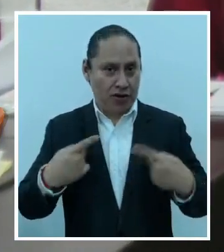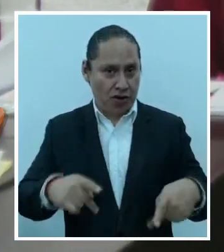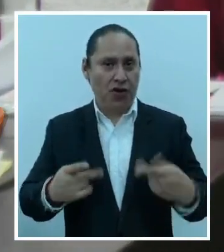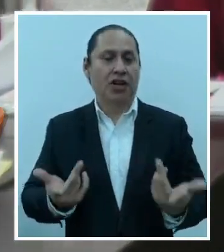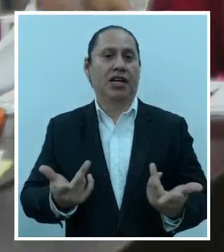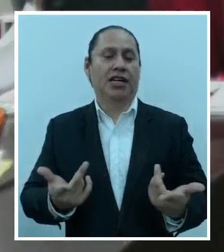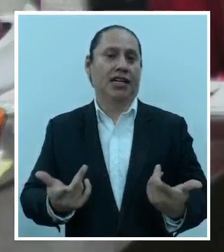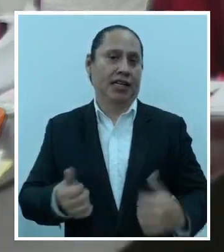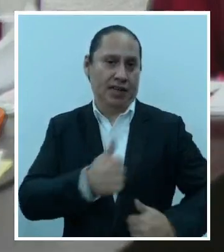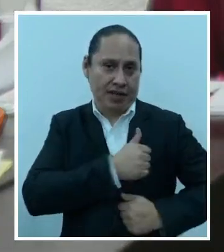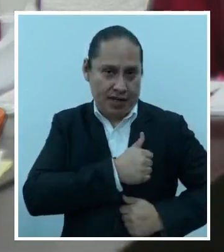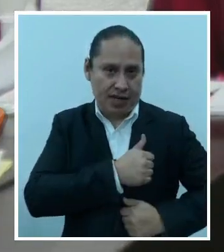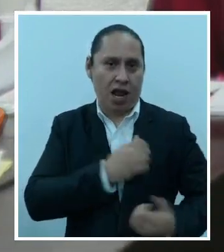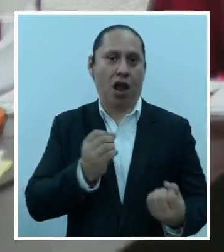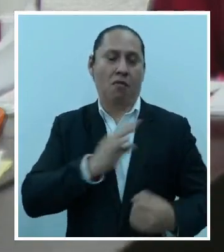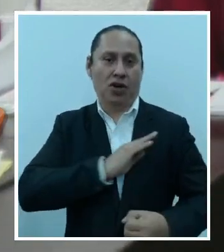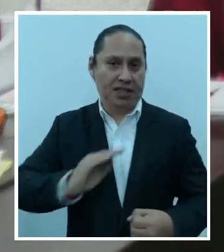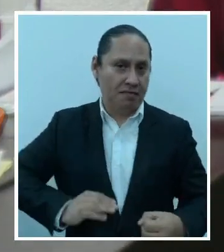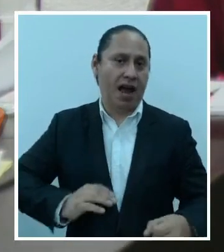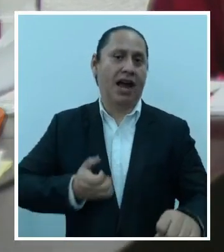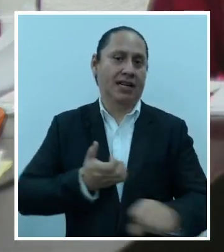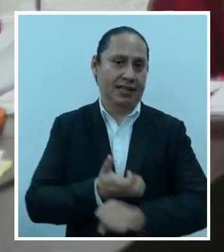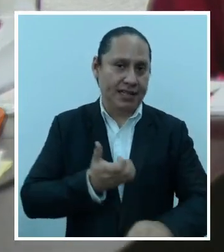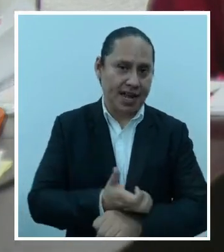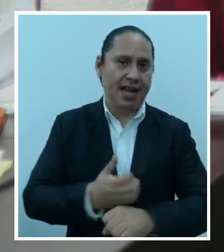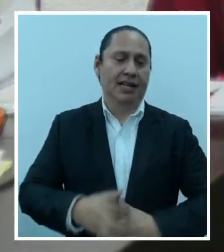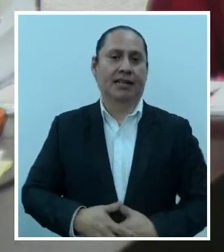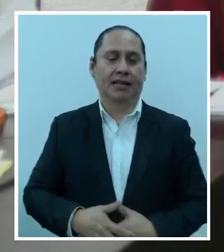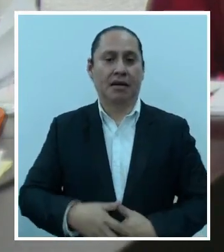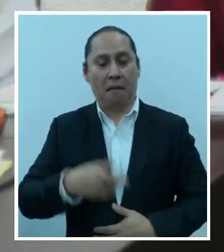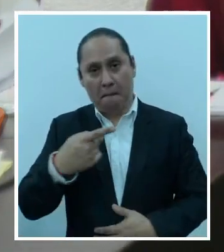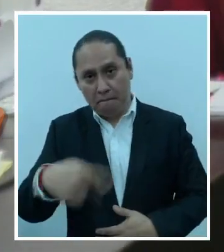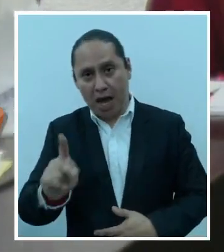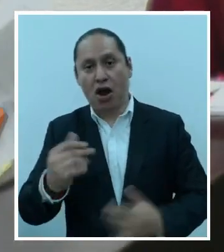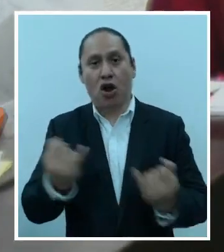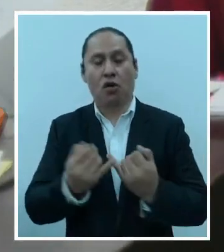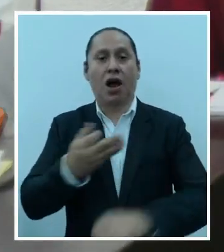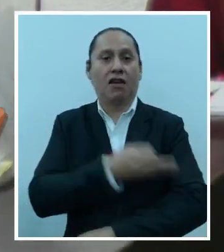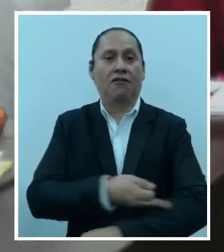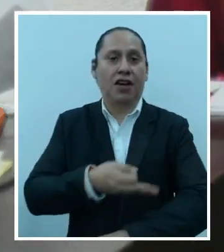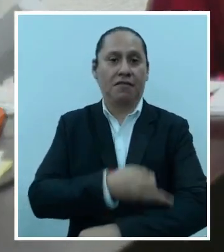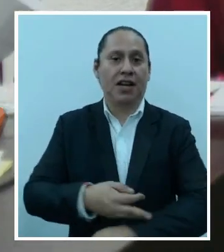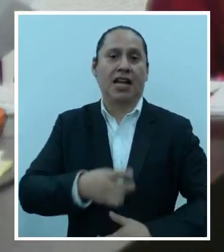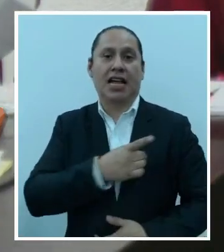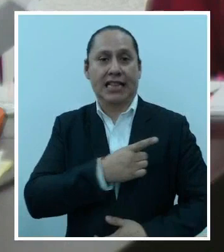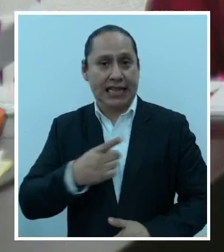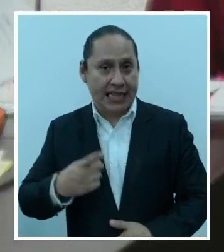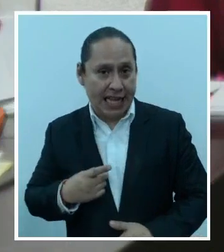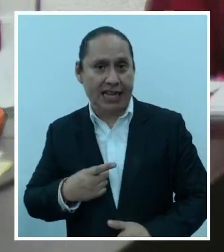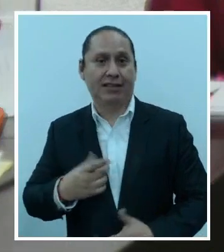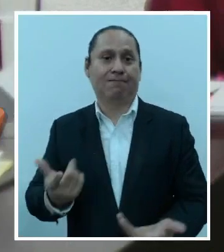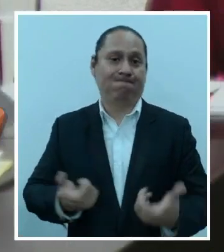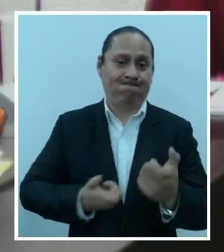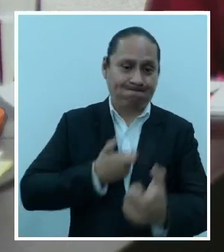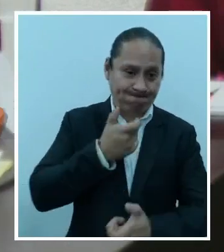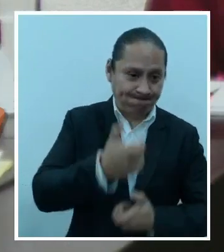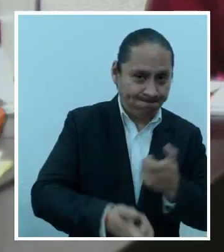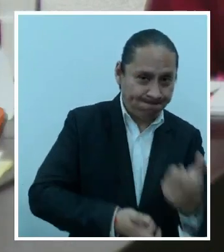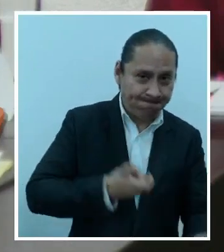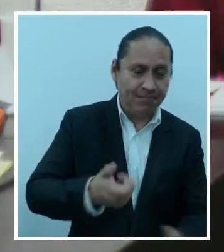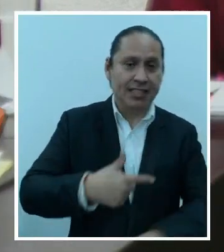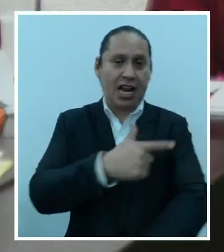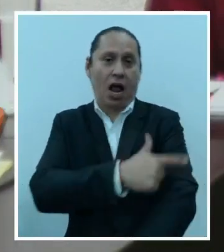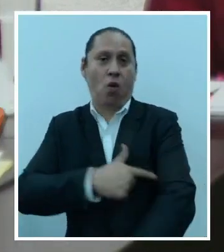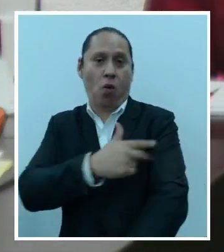pública Estatal como municipal pero también abarca las familias deudas de los elementos de la